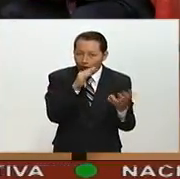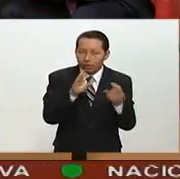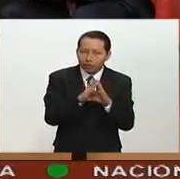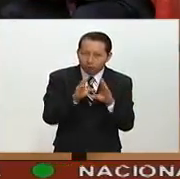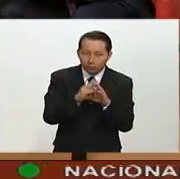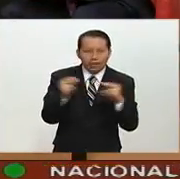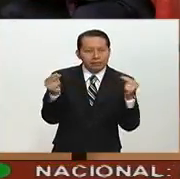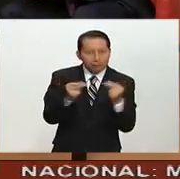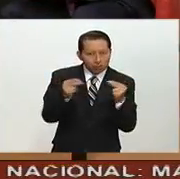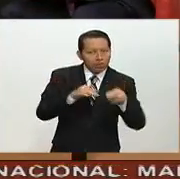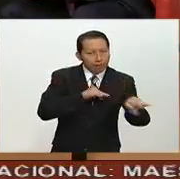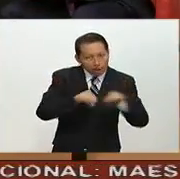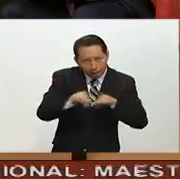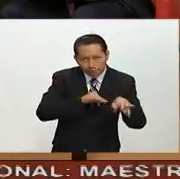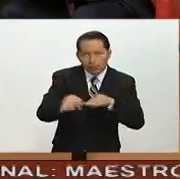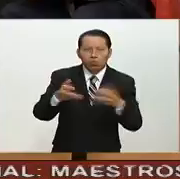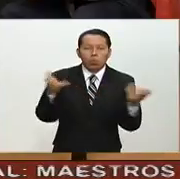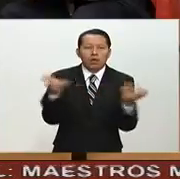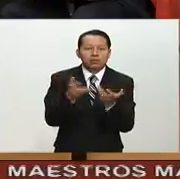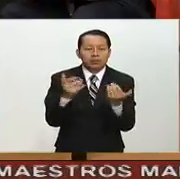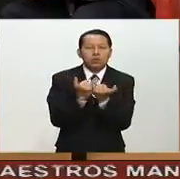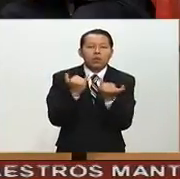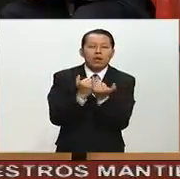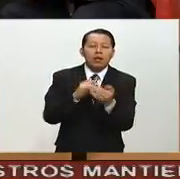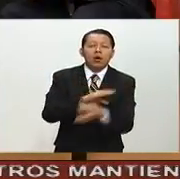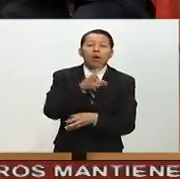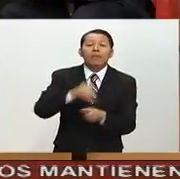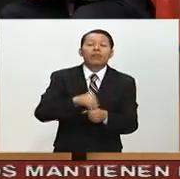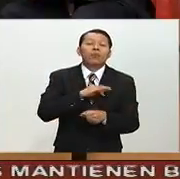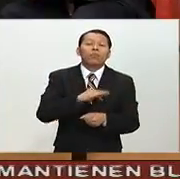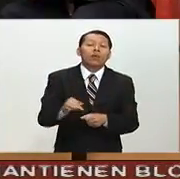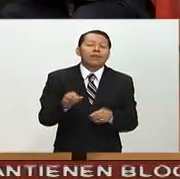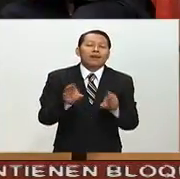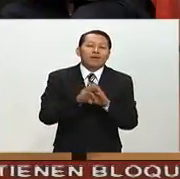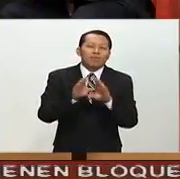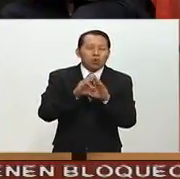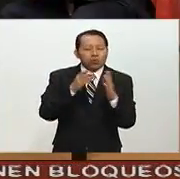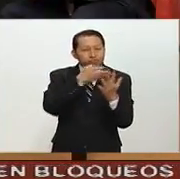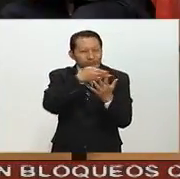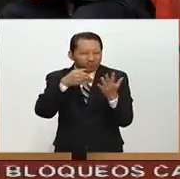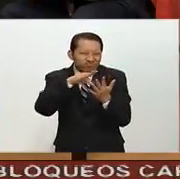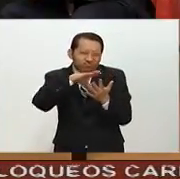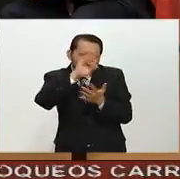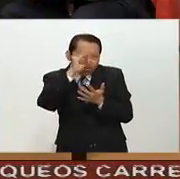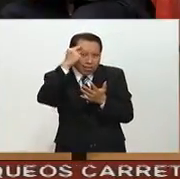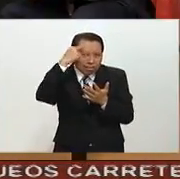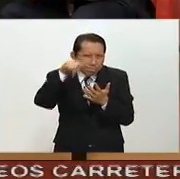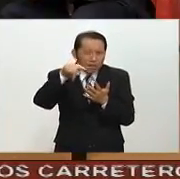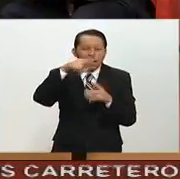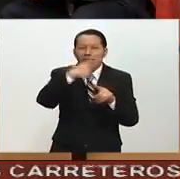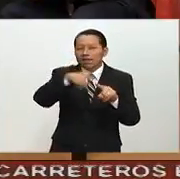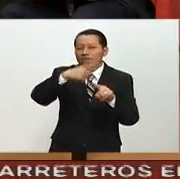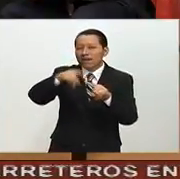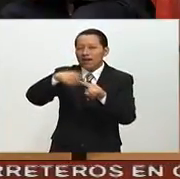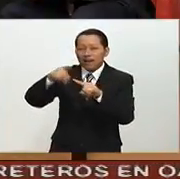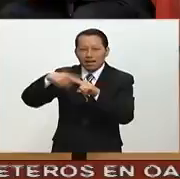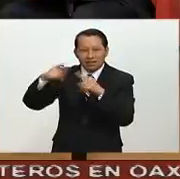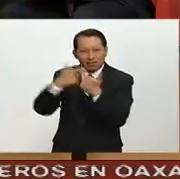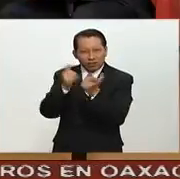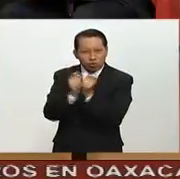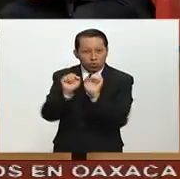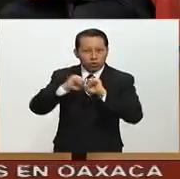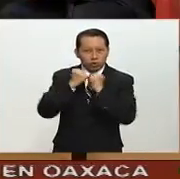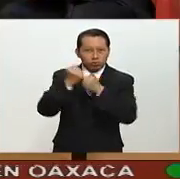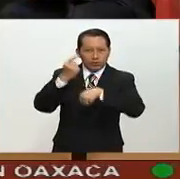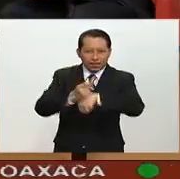riqueza, hay que generar trabajo y hay que finalmente hacer toda una estrategia en la que participen muchos sectores de la sociedad, ¿no? Exacto, y